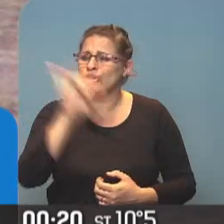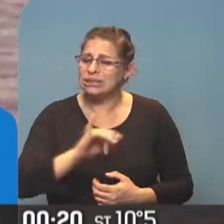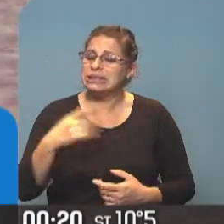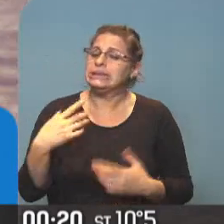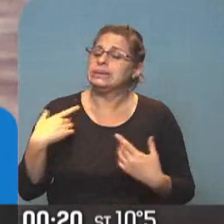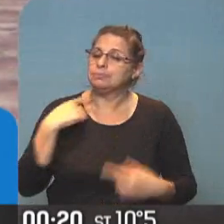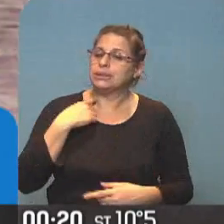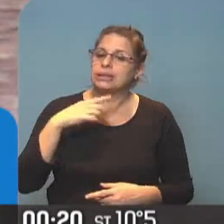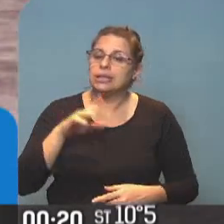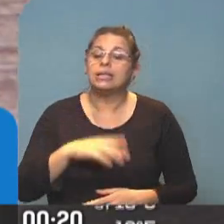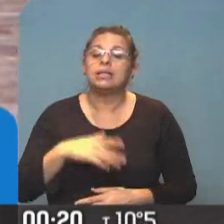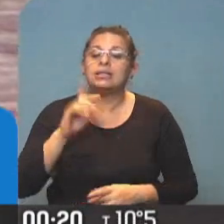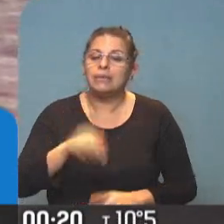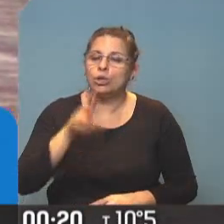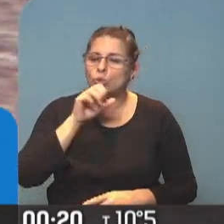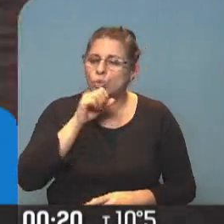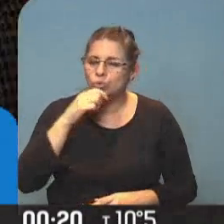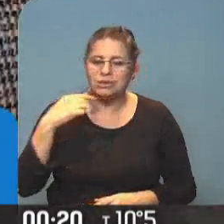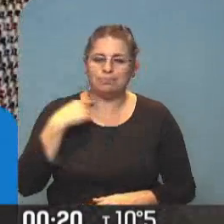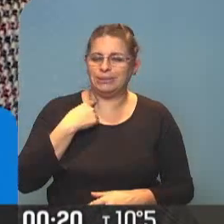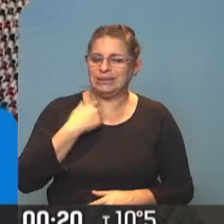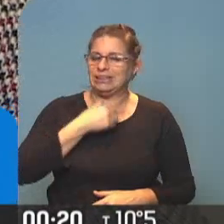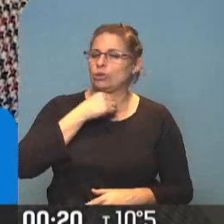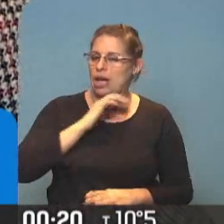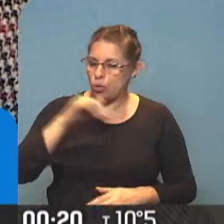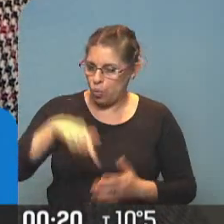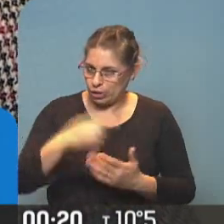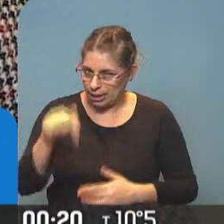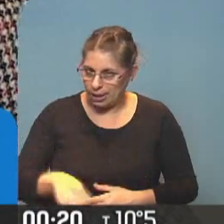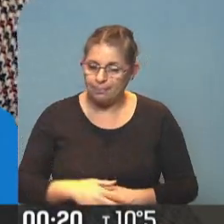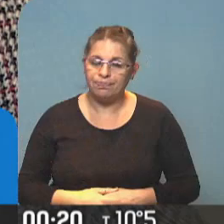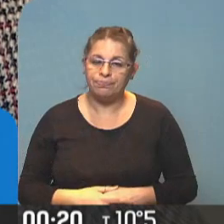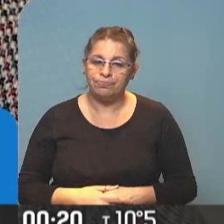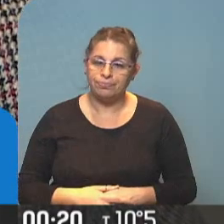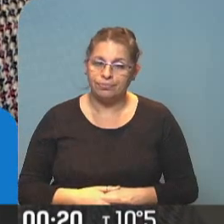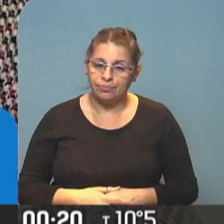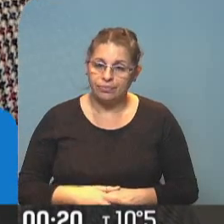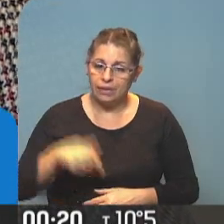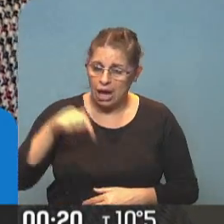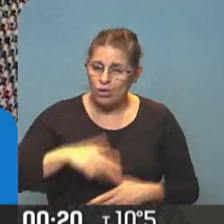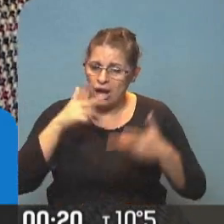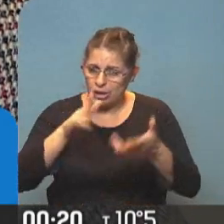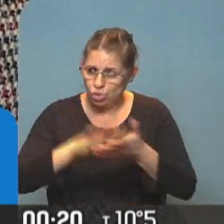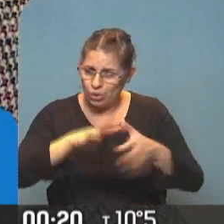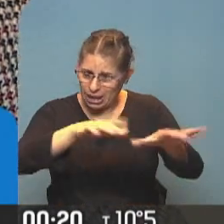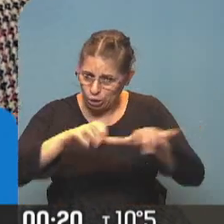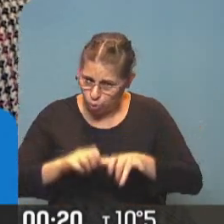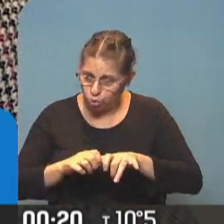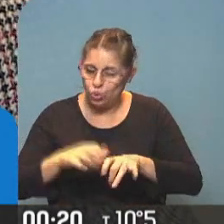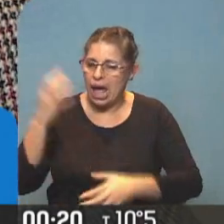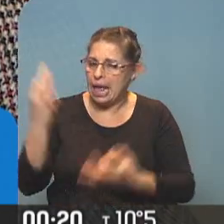con una red vial rural colapsada en provincia de Buenos Aires. Si querés que si nos metemos en agricultura, haciendo un análisis sobre